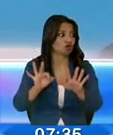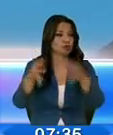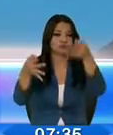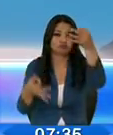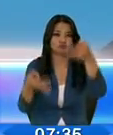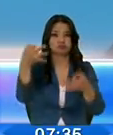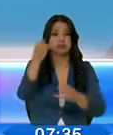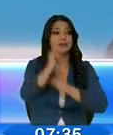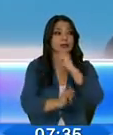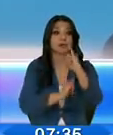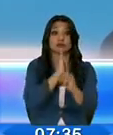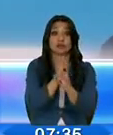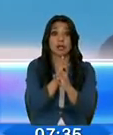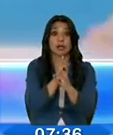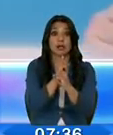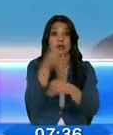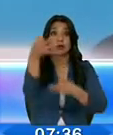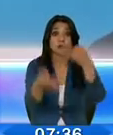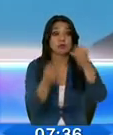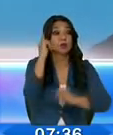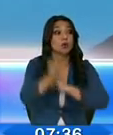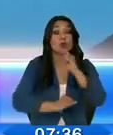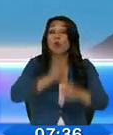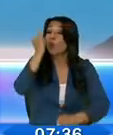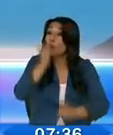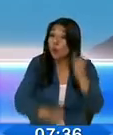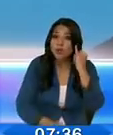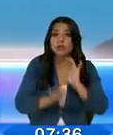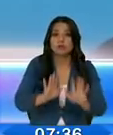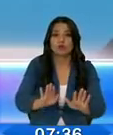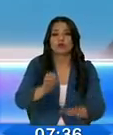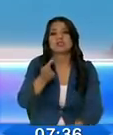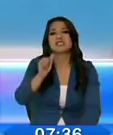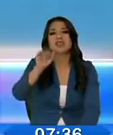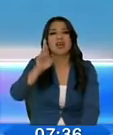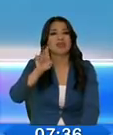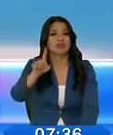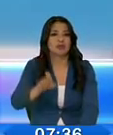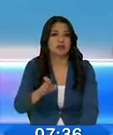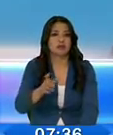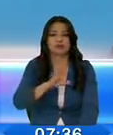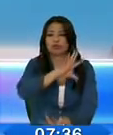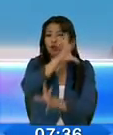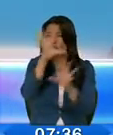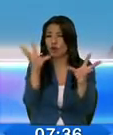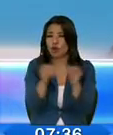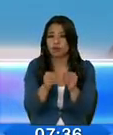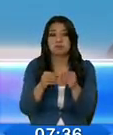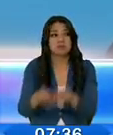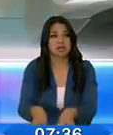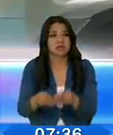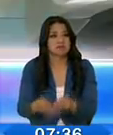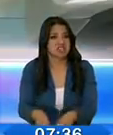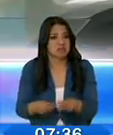CIADI ante el Ecuador. De hecho, este es el último caso del nefasto CIADI en el que todos los casos hemos perdido.